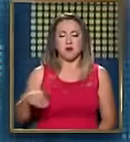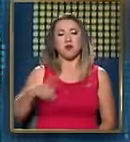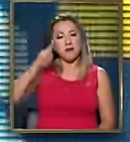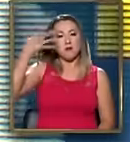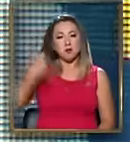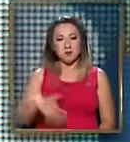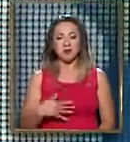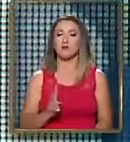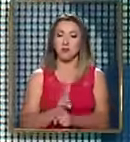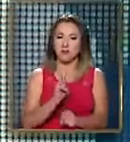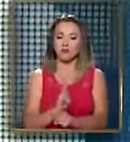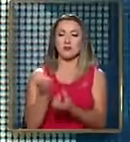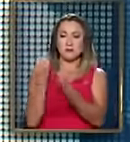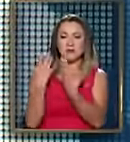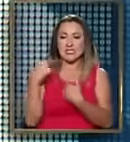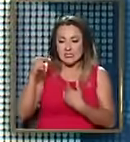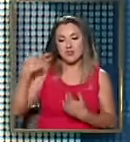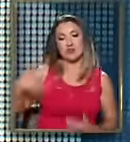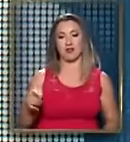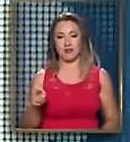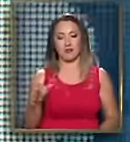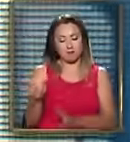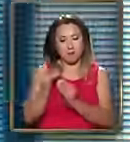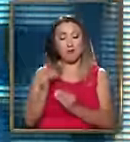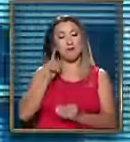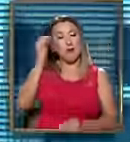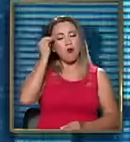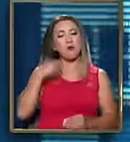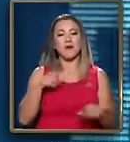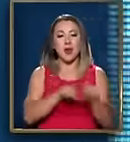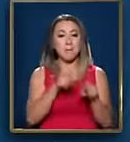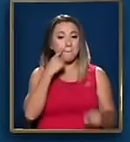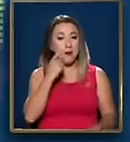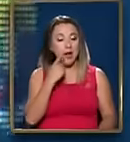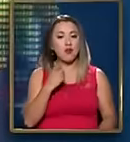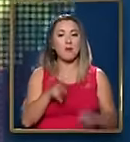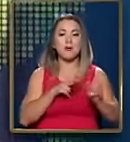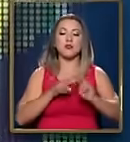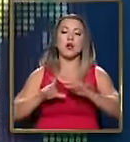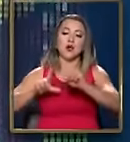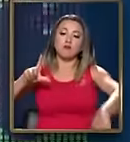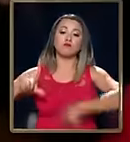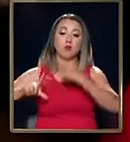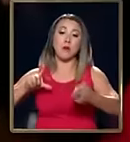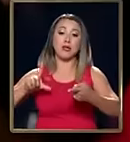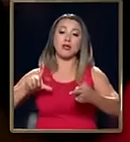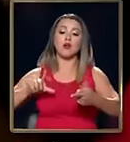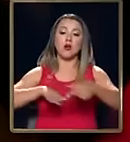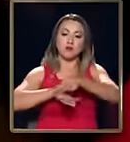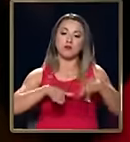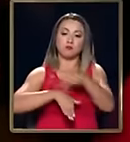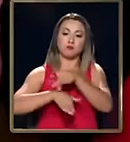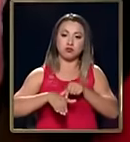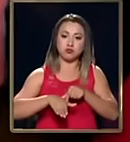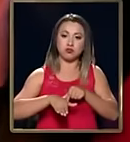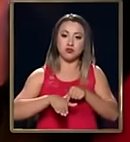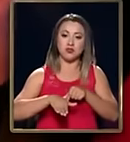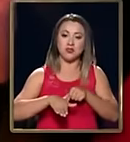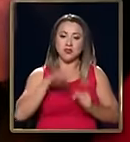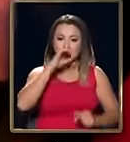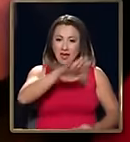importaba es lo que el profesor me iba a enseñar. Y me acuerdo que mi hermano me hizo unas ojotas con unos trozos de neumático. ¿Tú sabes lo que